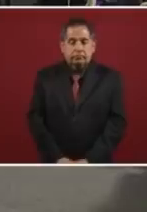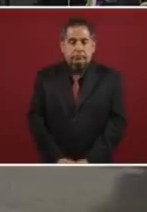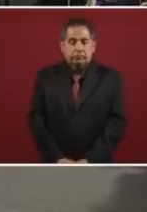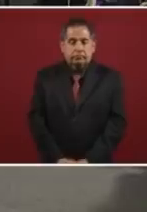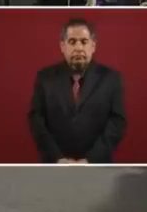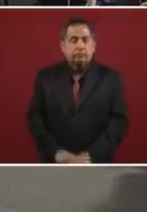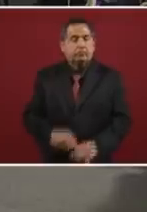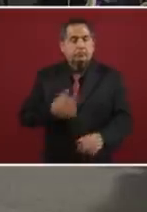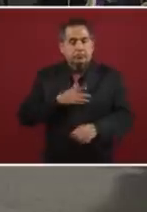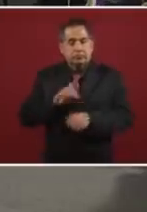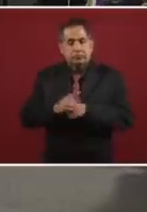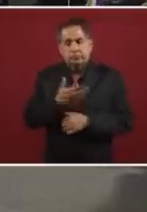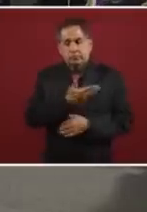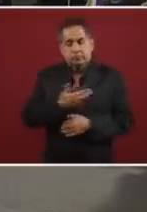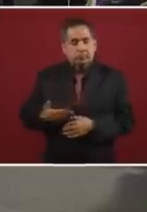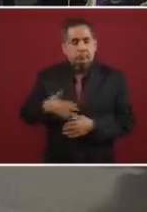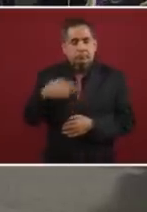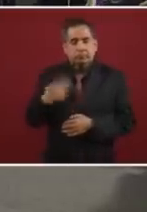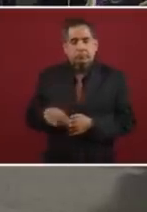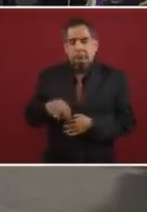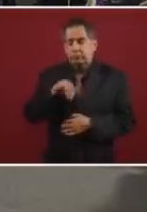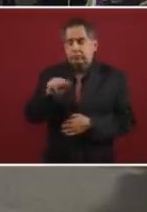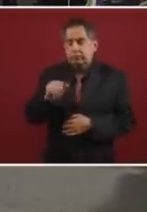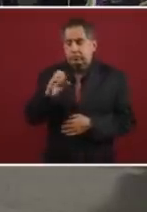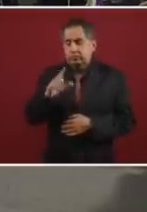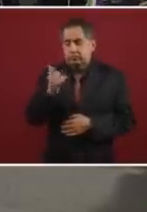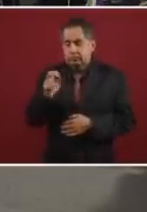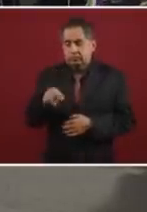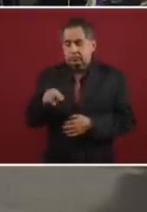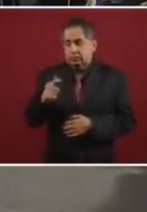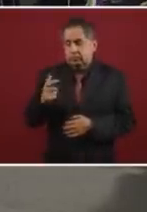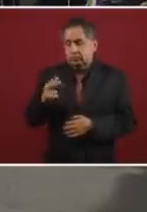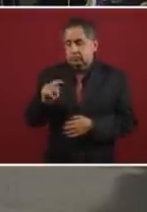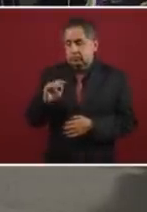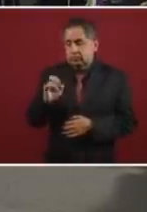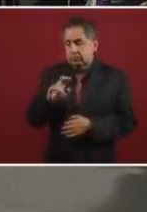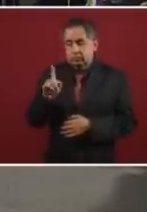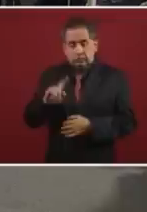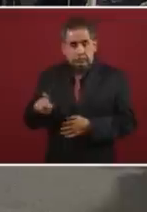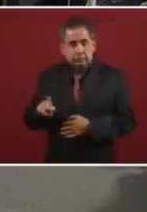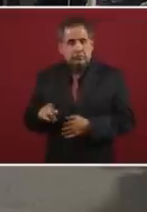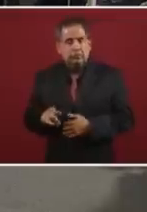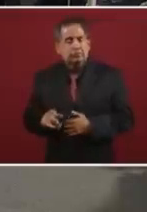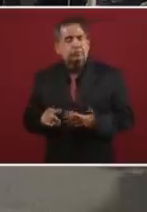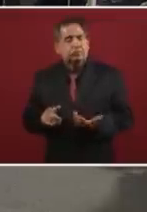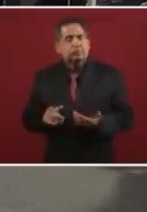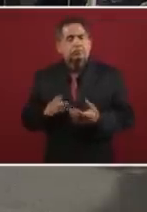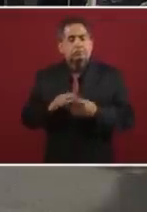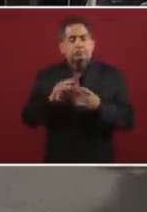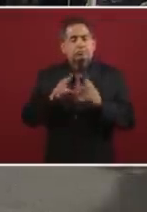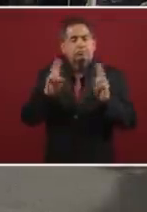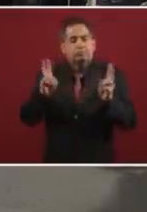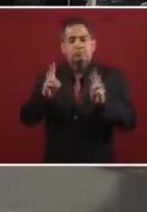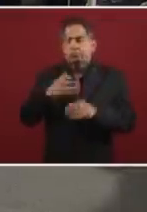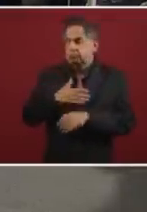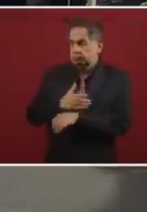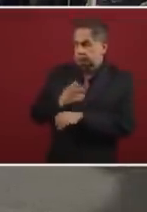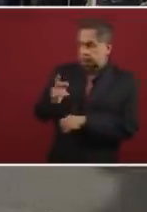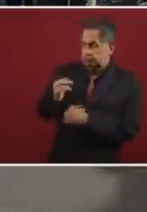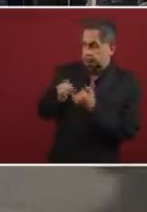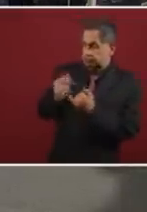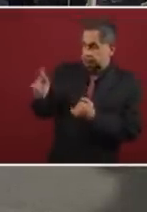buenos días presidente me presento soy jocelyn gutiérrez político punto mx tomando un poco del tema de mi compañera